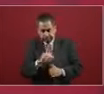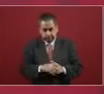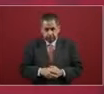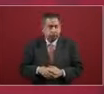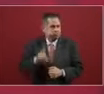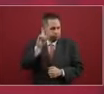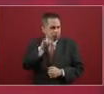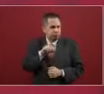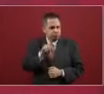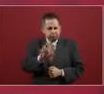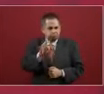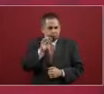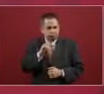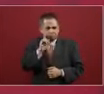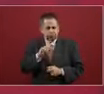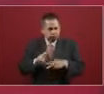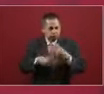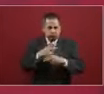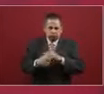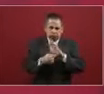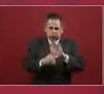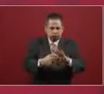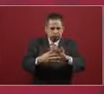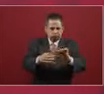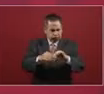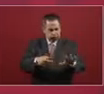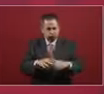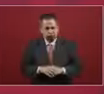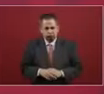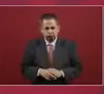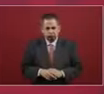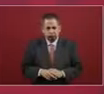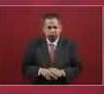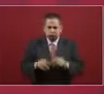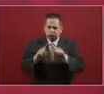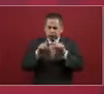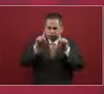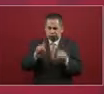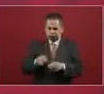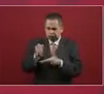mañana les voy a dar a conocer un memorándum